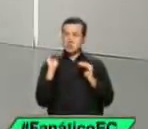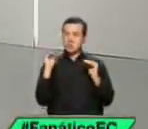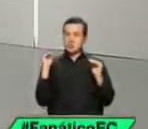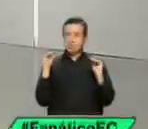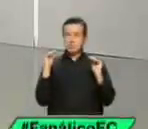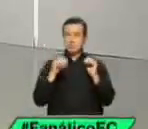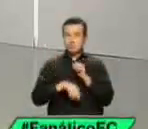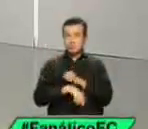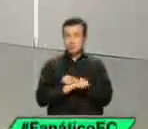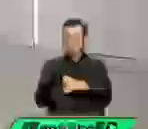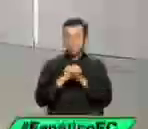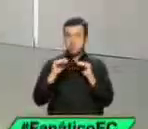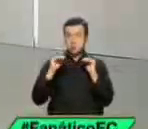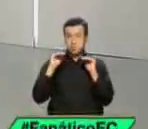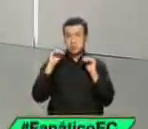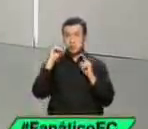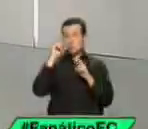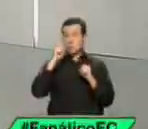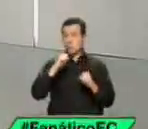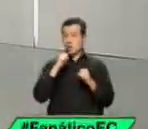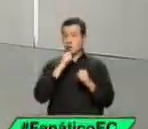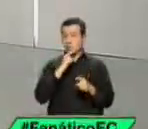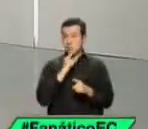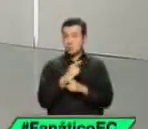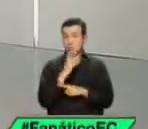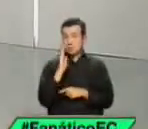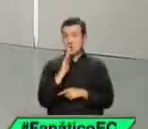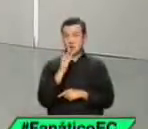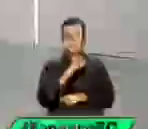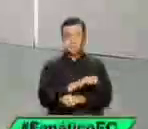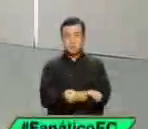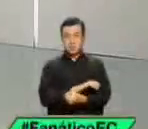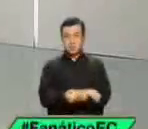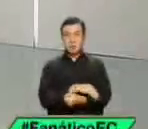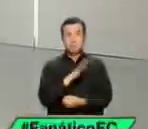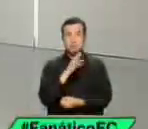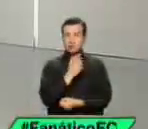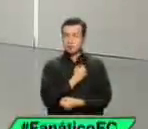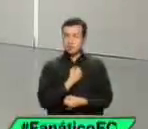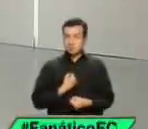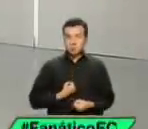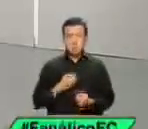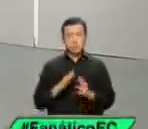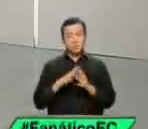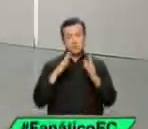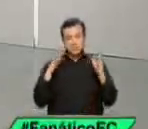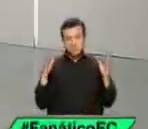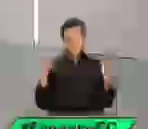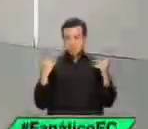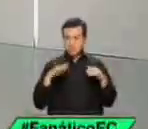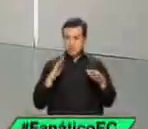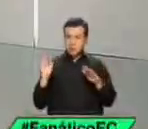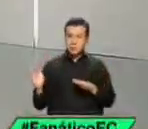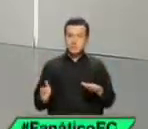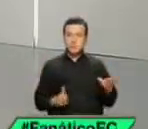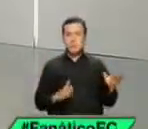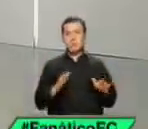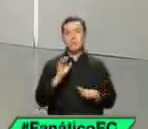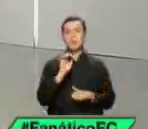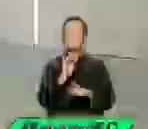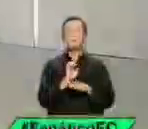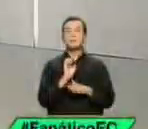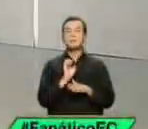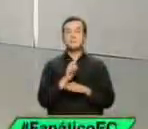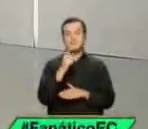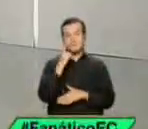en un fútbol que exige de los jugadores y sobre todo de Luis Antonio Valencia un sacrificio enorme. Y nos quedamos en el tema tricolor, porque